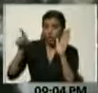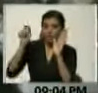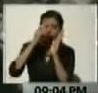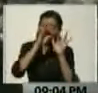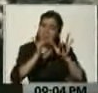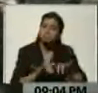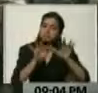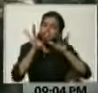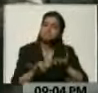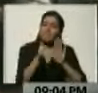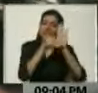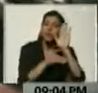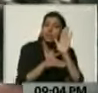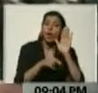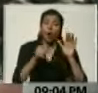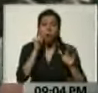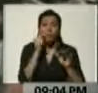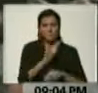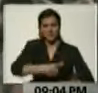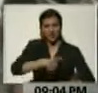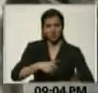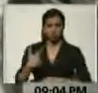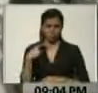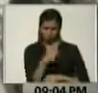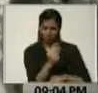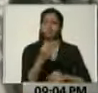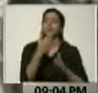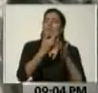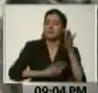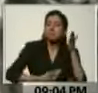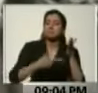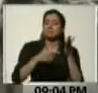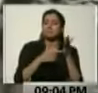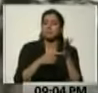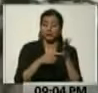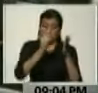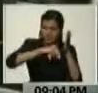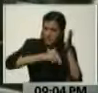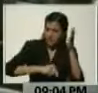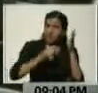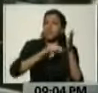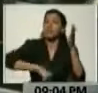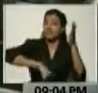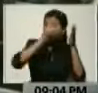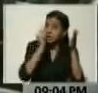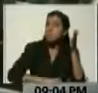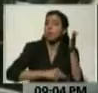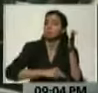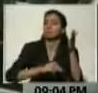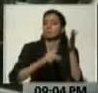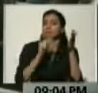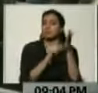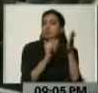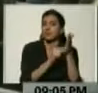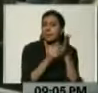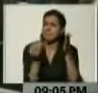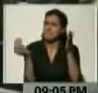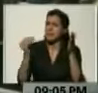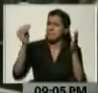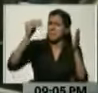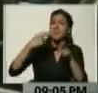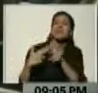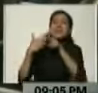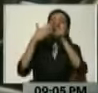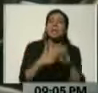no tuvo más tiempo. Fue reinstalando los créditos indexados. Fíjate, el único, ellos vienen, es por